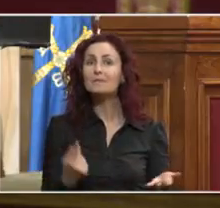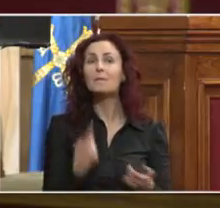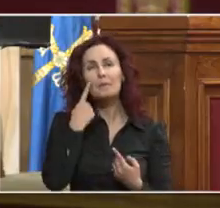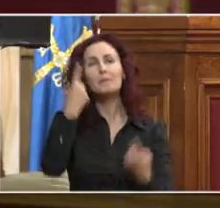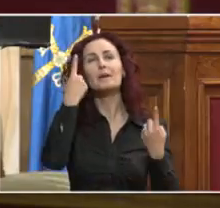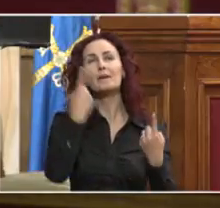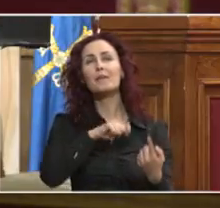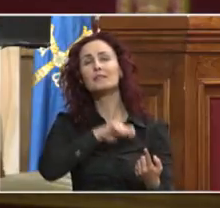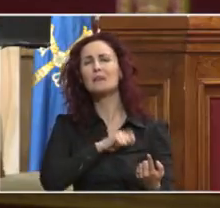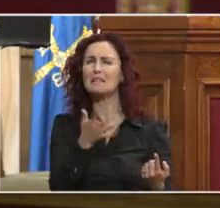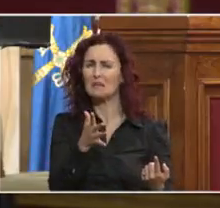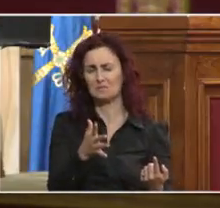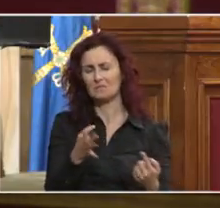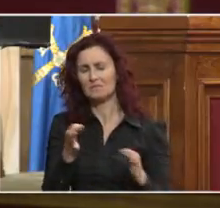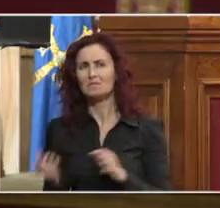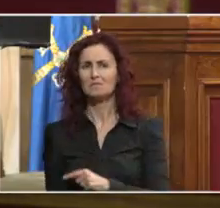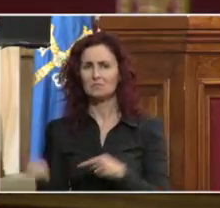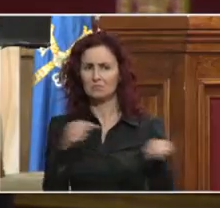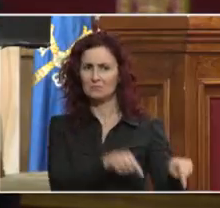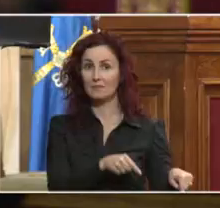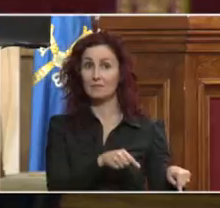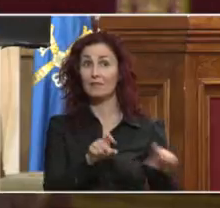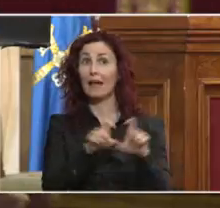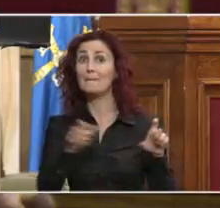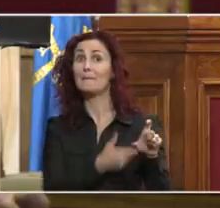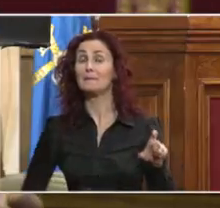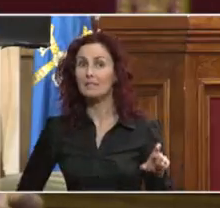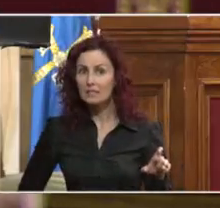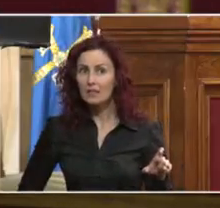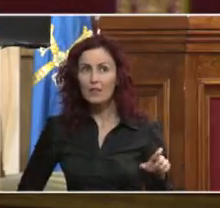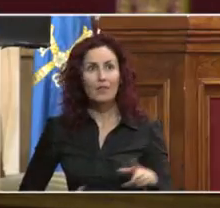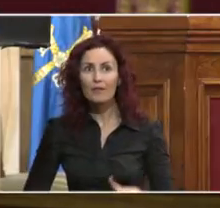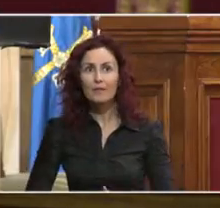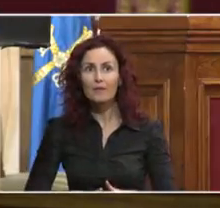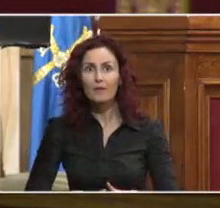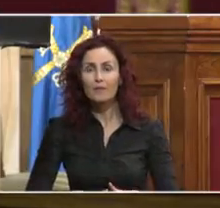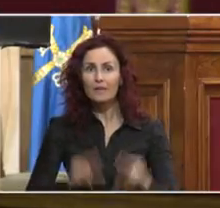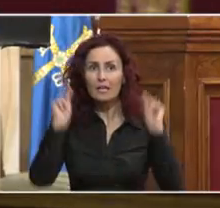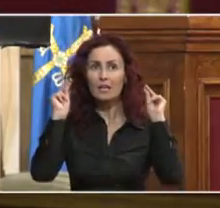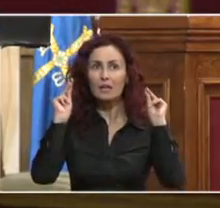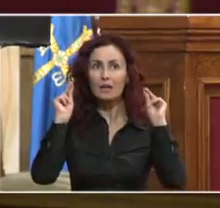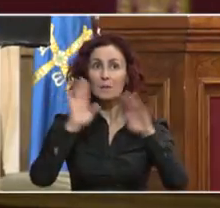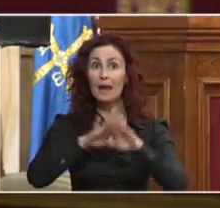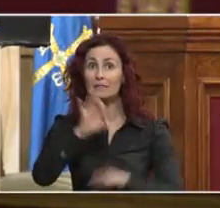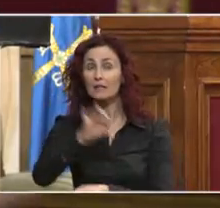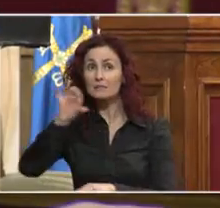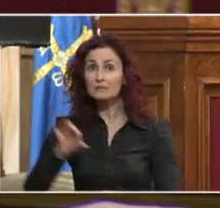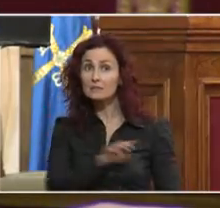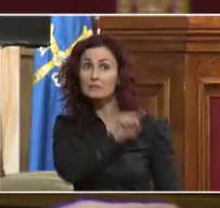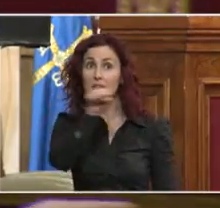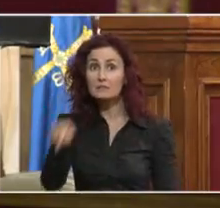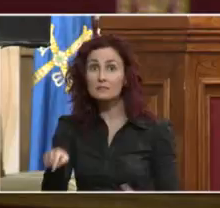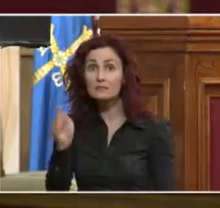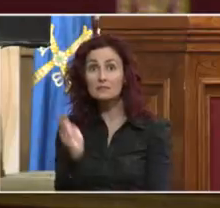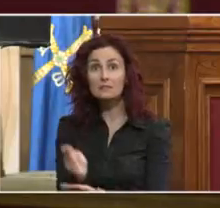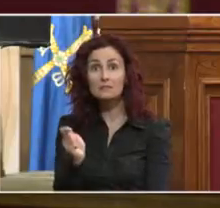España que nuestro empresario revendió la función a un ciclo de abono en San Sebastián. Era